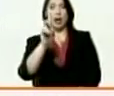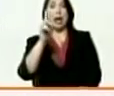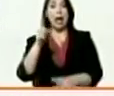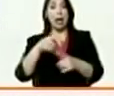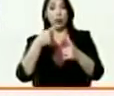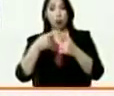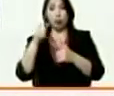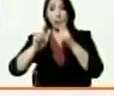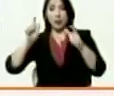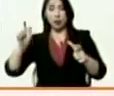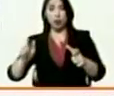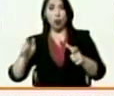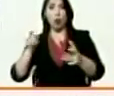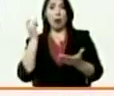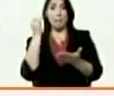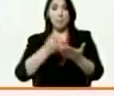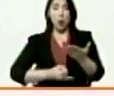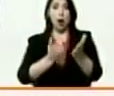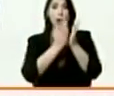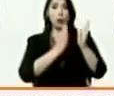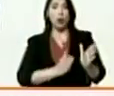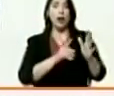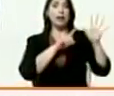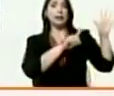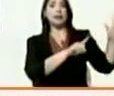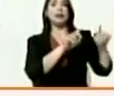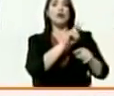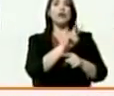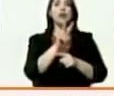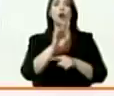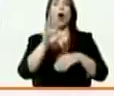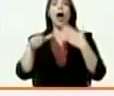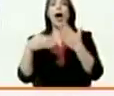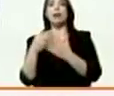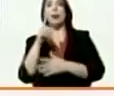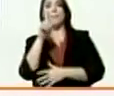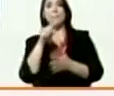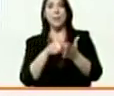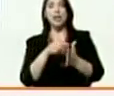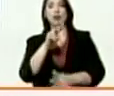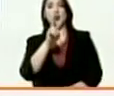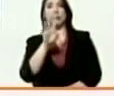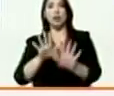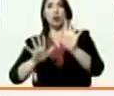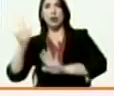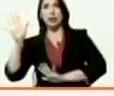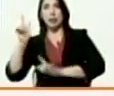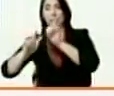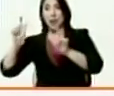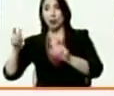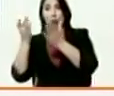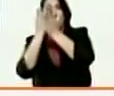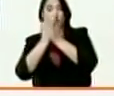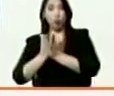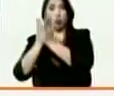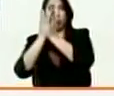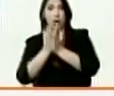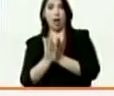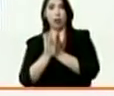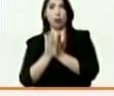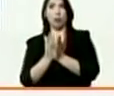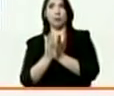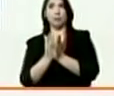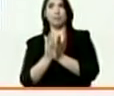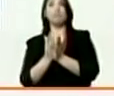grado académico pasaron de 622 a 1215, prácticamente el doble. Eso